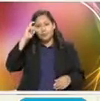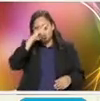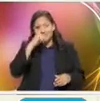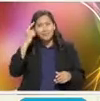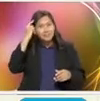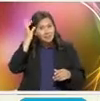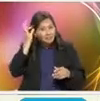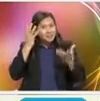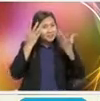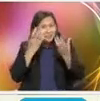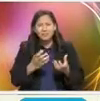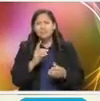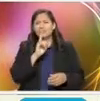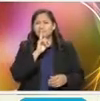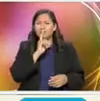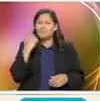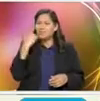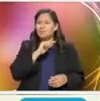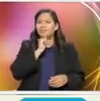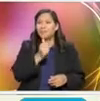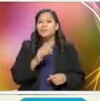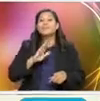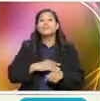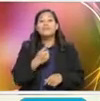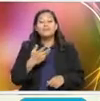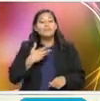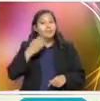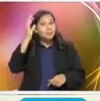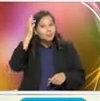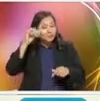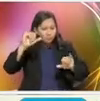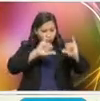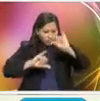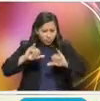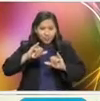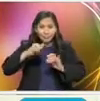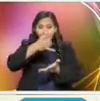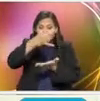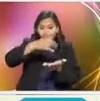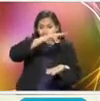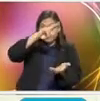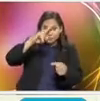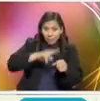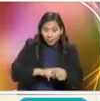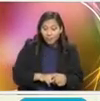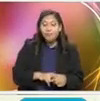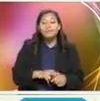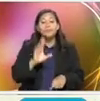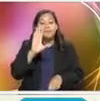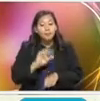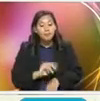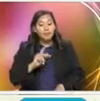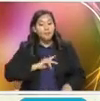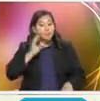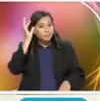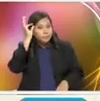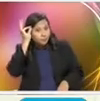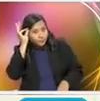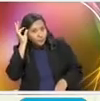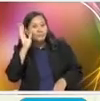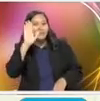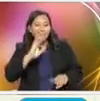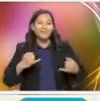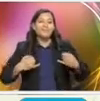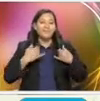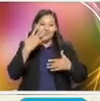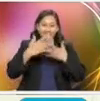se maltrate o va a ser imposible. ¿Por qué? Porque tiene extractos naturales que van a permitir que el cabello se vea como si tuviéramos 15 años